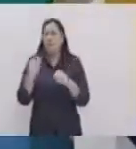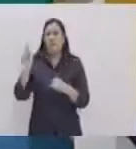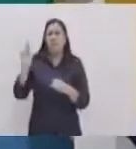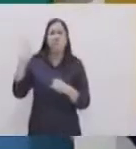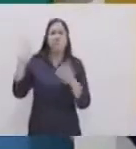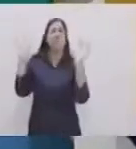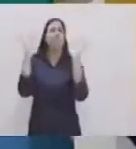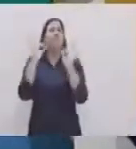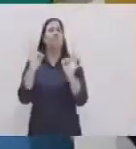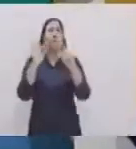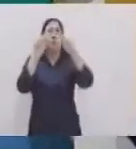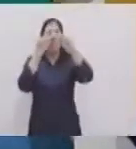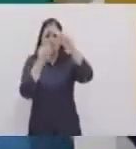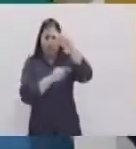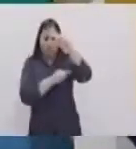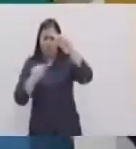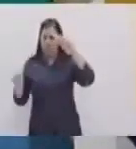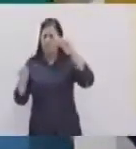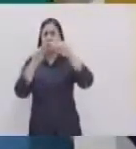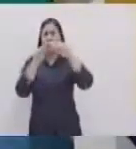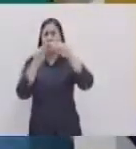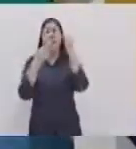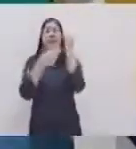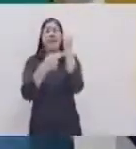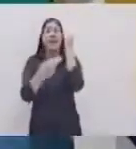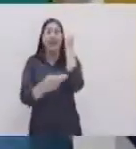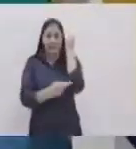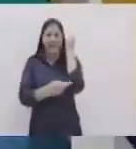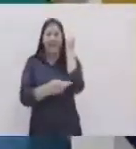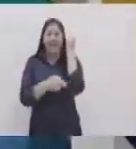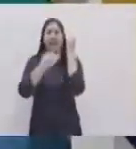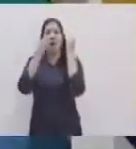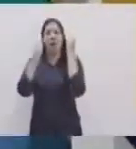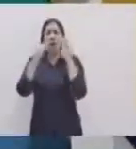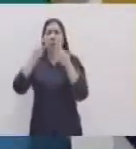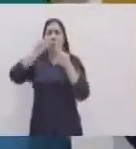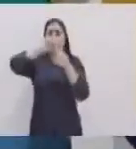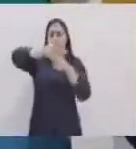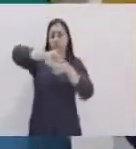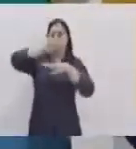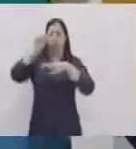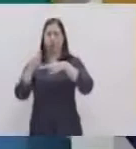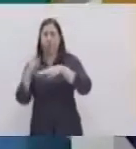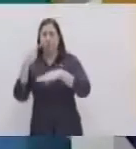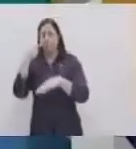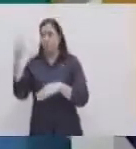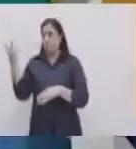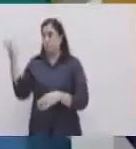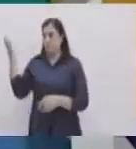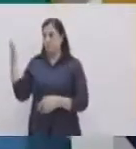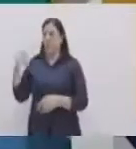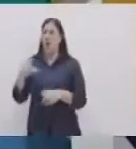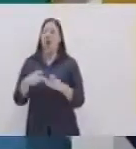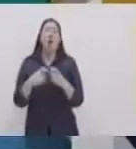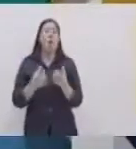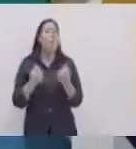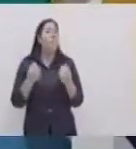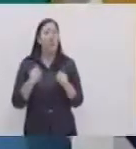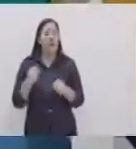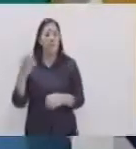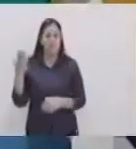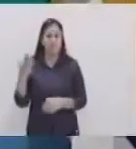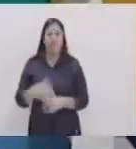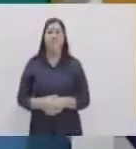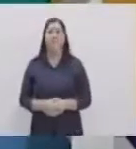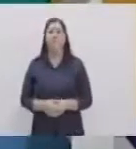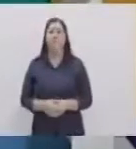de triángulos solo con nuestra regla y nuestro compás. Así que es el material que vamos a necesitar para aprender a armar este tipo